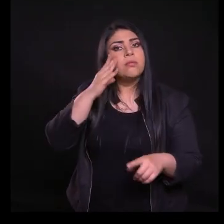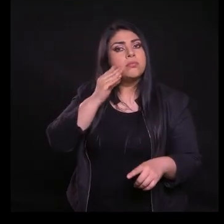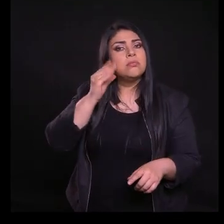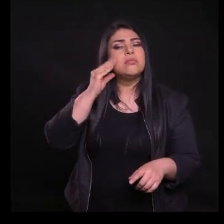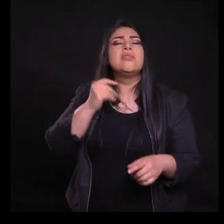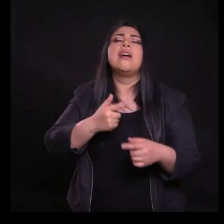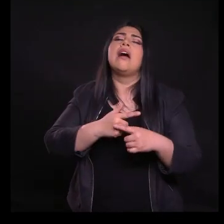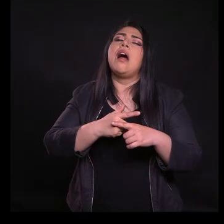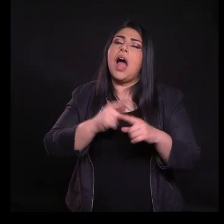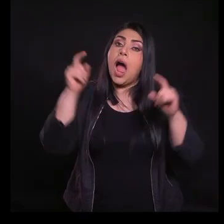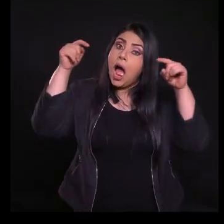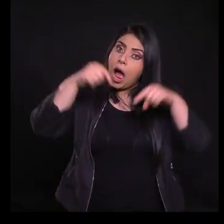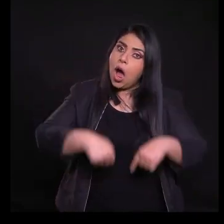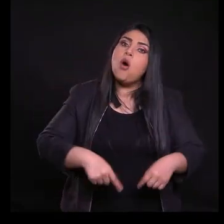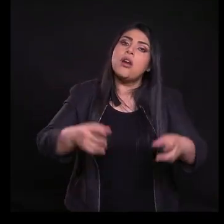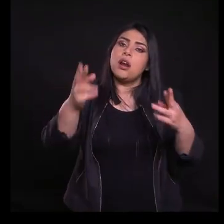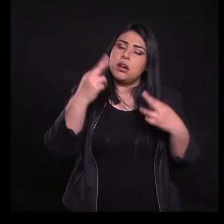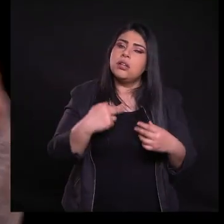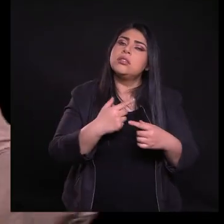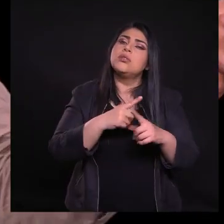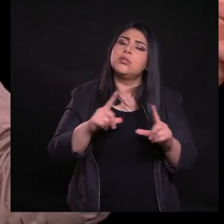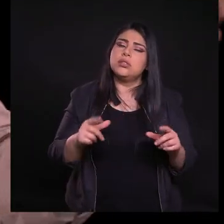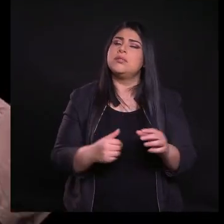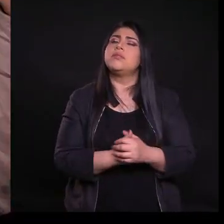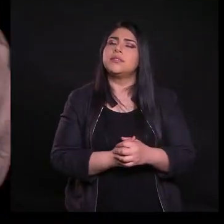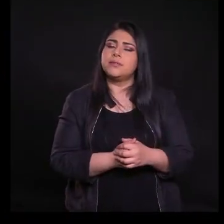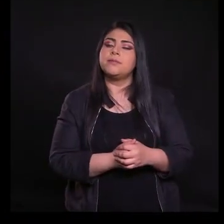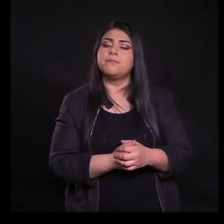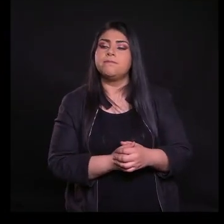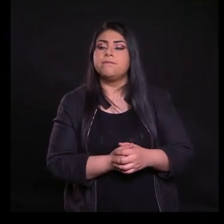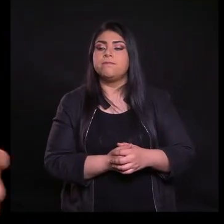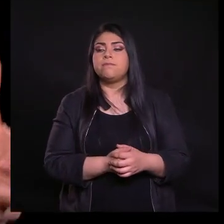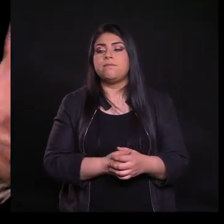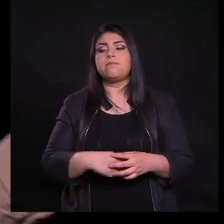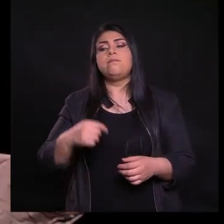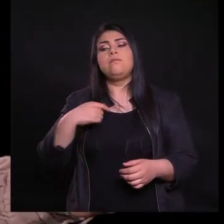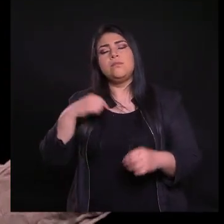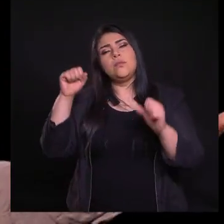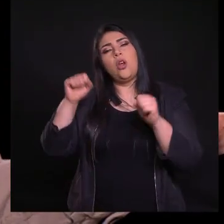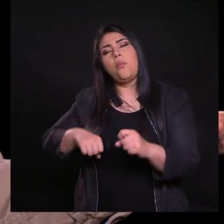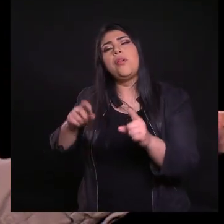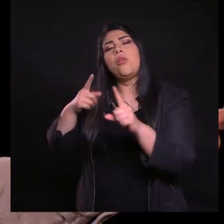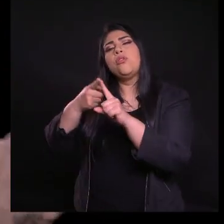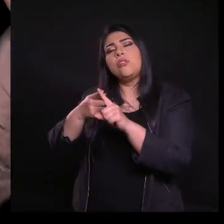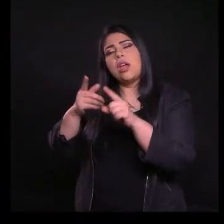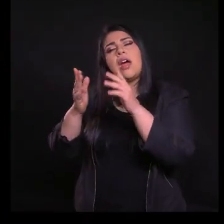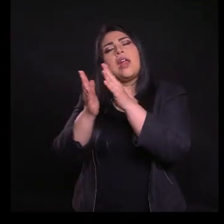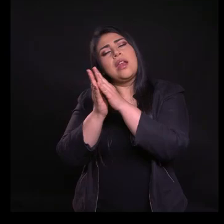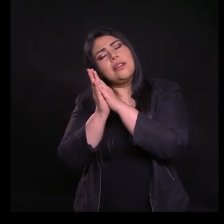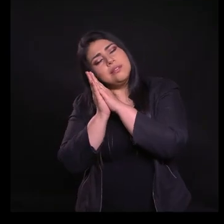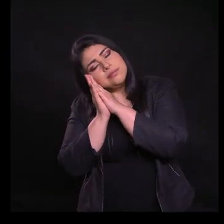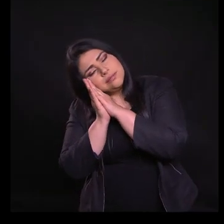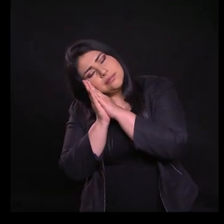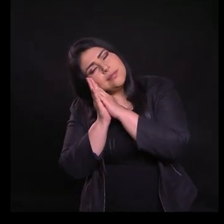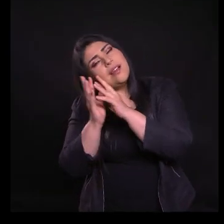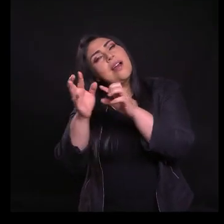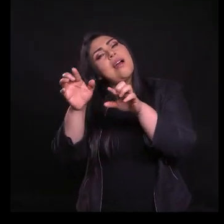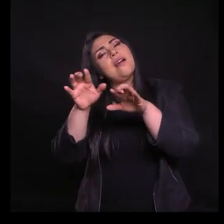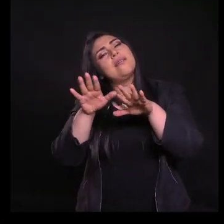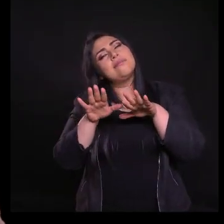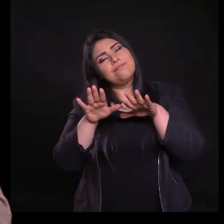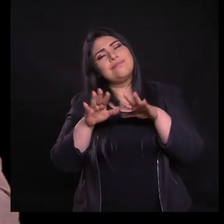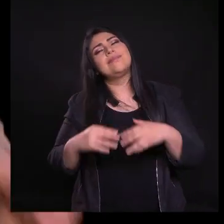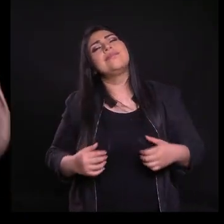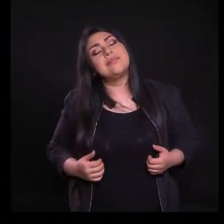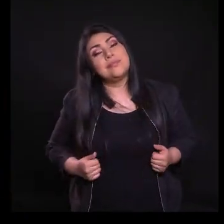sabroso que llegar a tu casa después de trabajar todo el día y poder descansar y recibir ese descanso que solo dios te